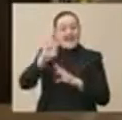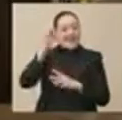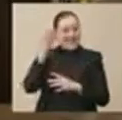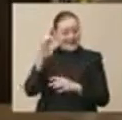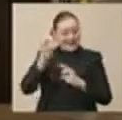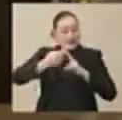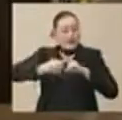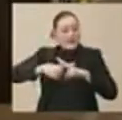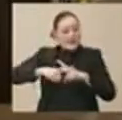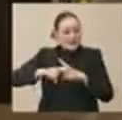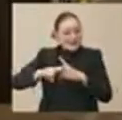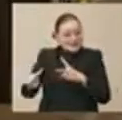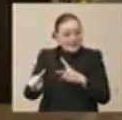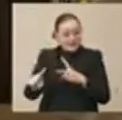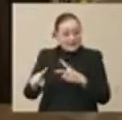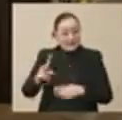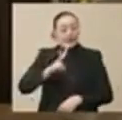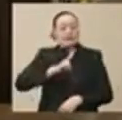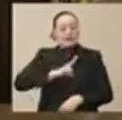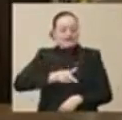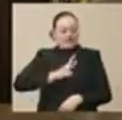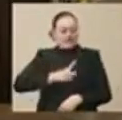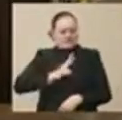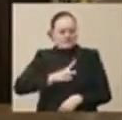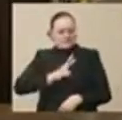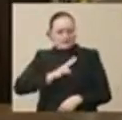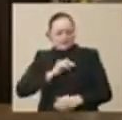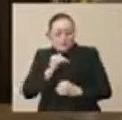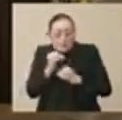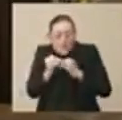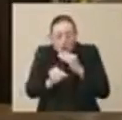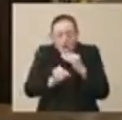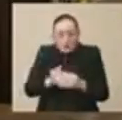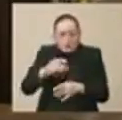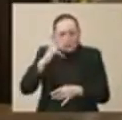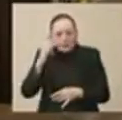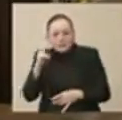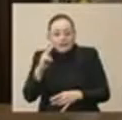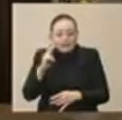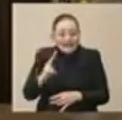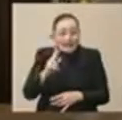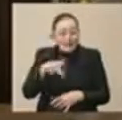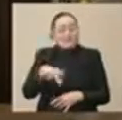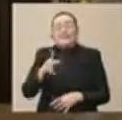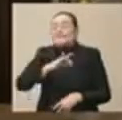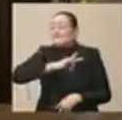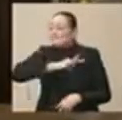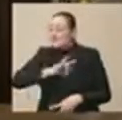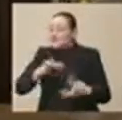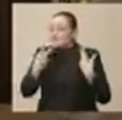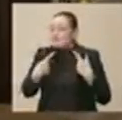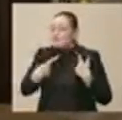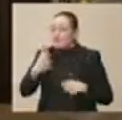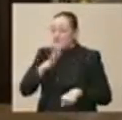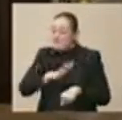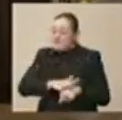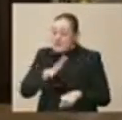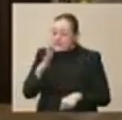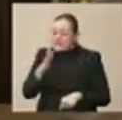incluyendo el día de reyes y que por la evolución propia del virus aún no los observamos